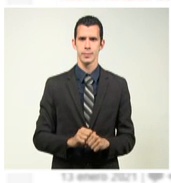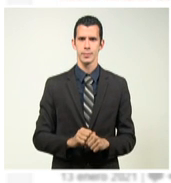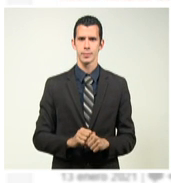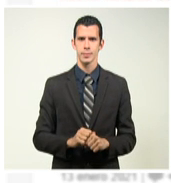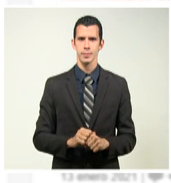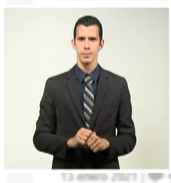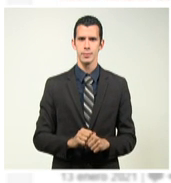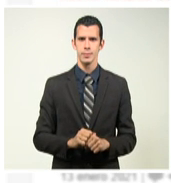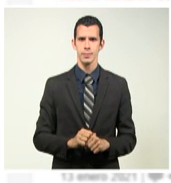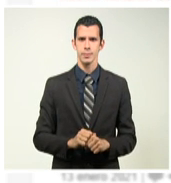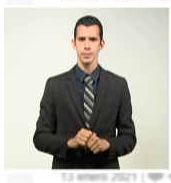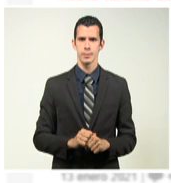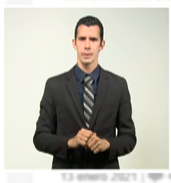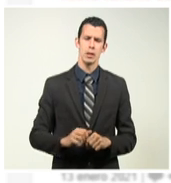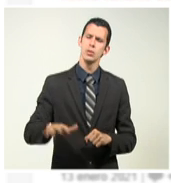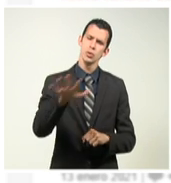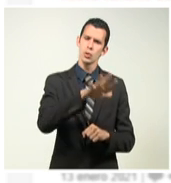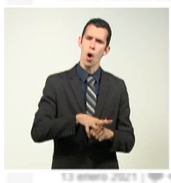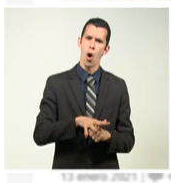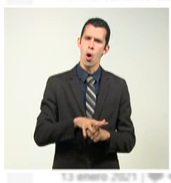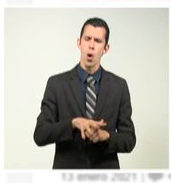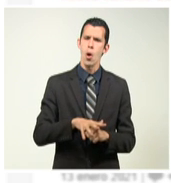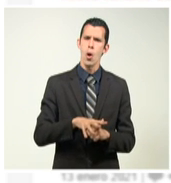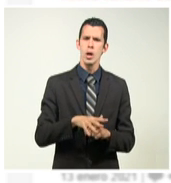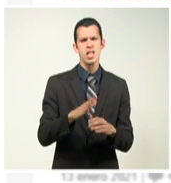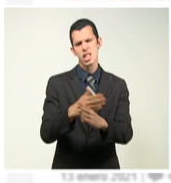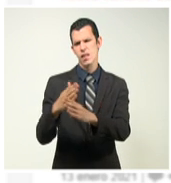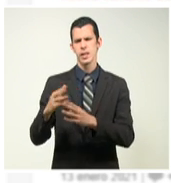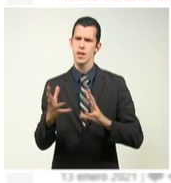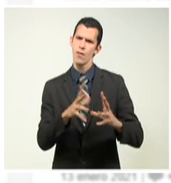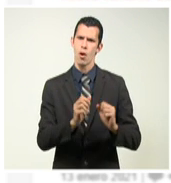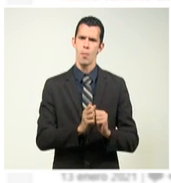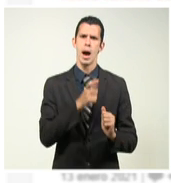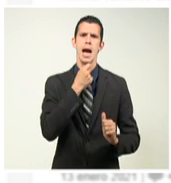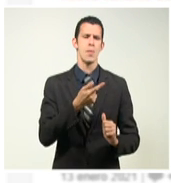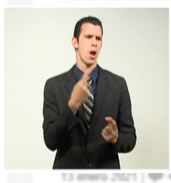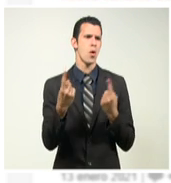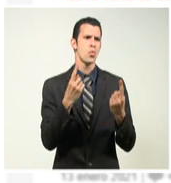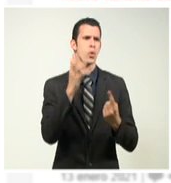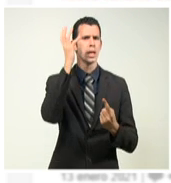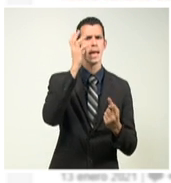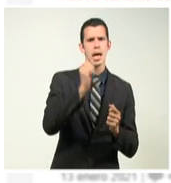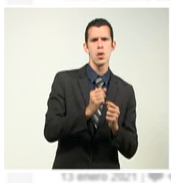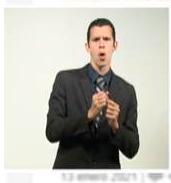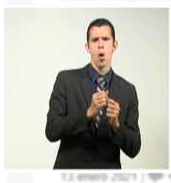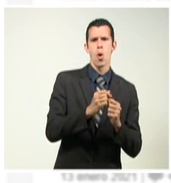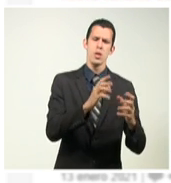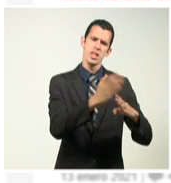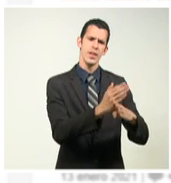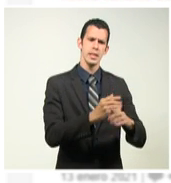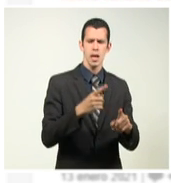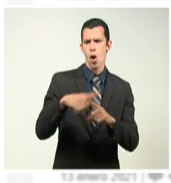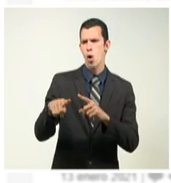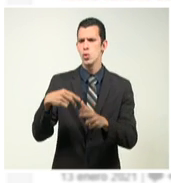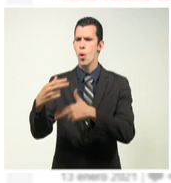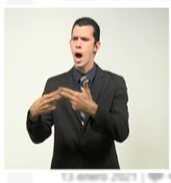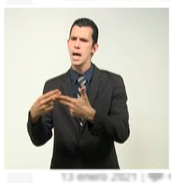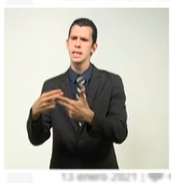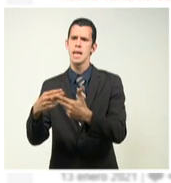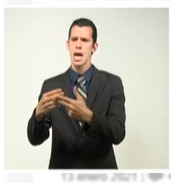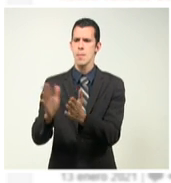son parte y esencia de lo mismo. Es una misma contrarrevolución. Unos gastados, menos atendidos por sus